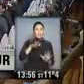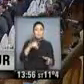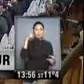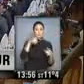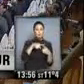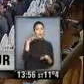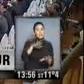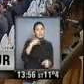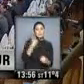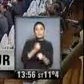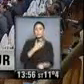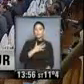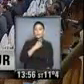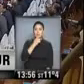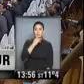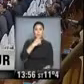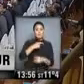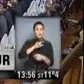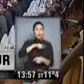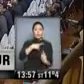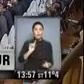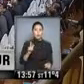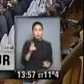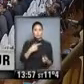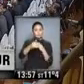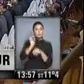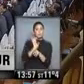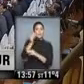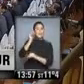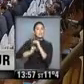deber, porque lo contrario sería retroceder.